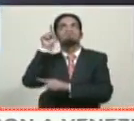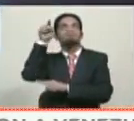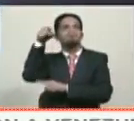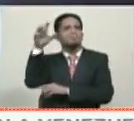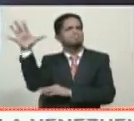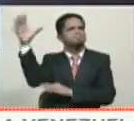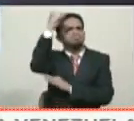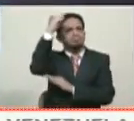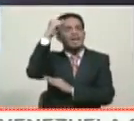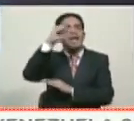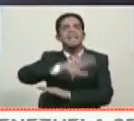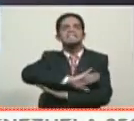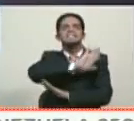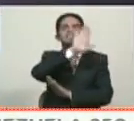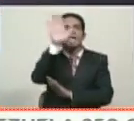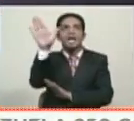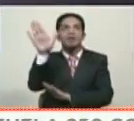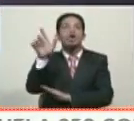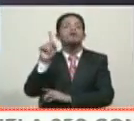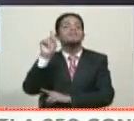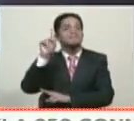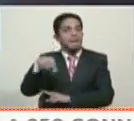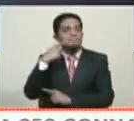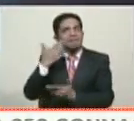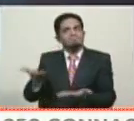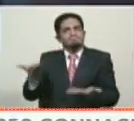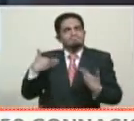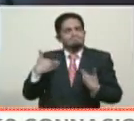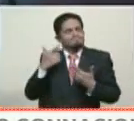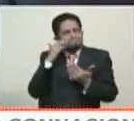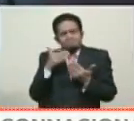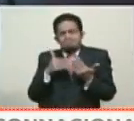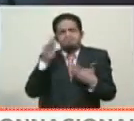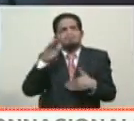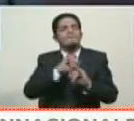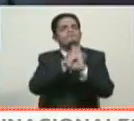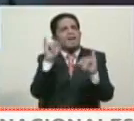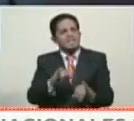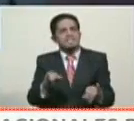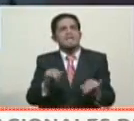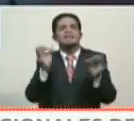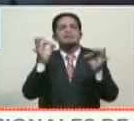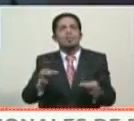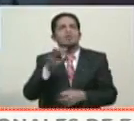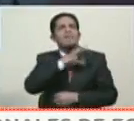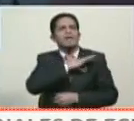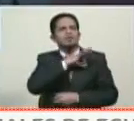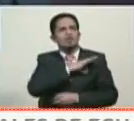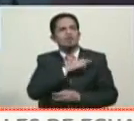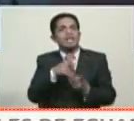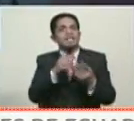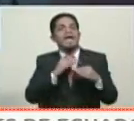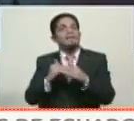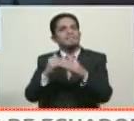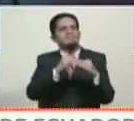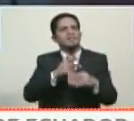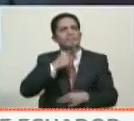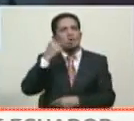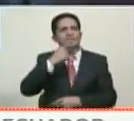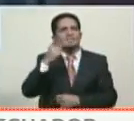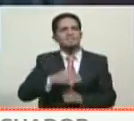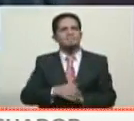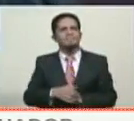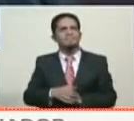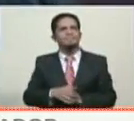alcance la mayor suma de felicidad posible, la mayor suma de seguridad social y la mayor suma de estabilidad política. Vamos